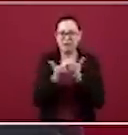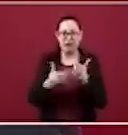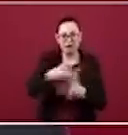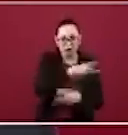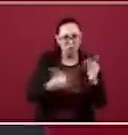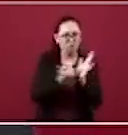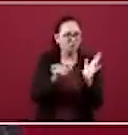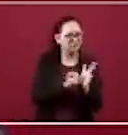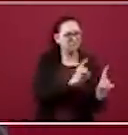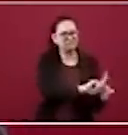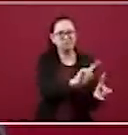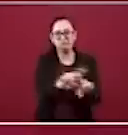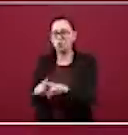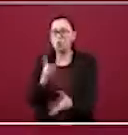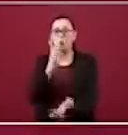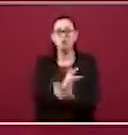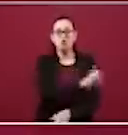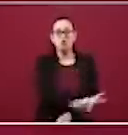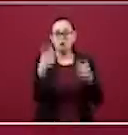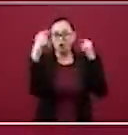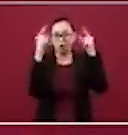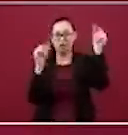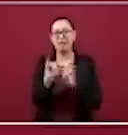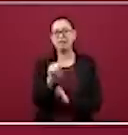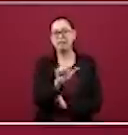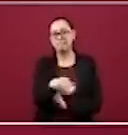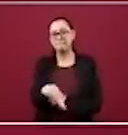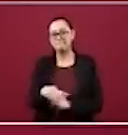financieras, puro ITAM.